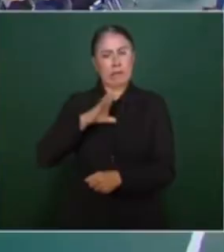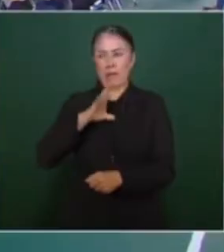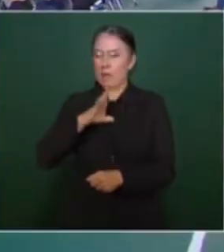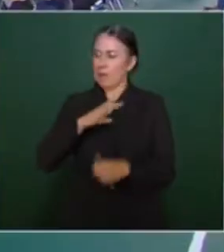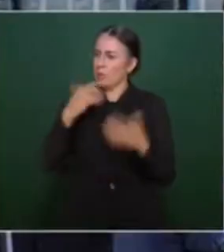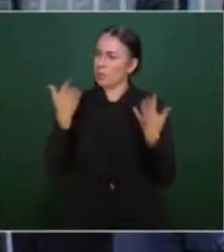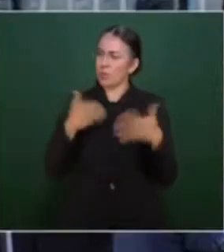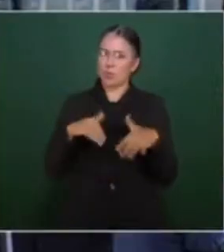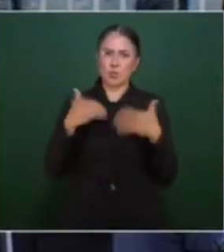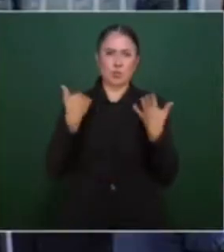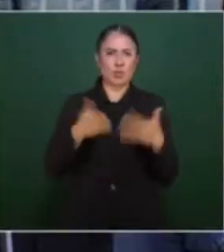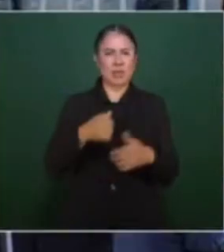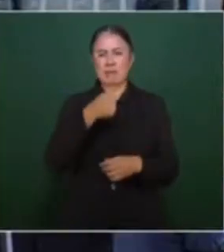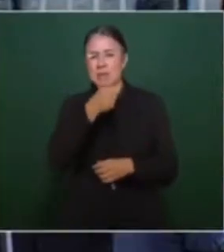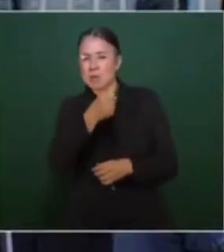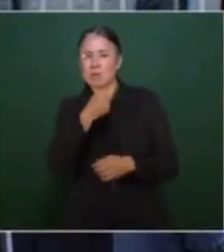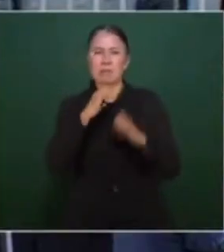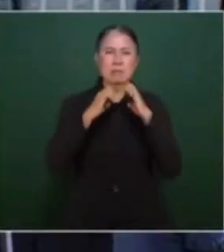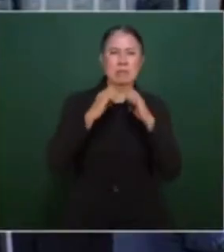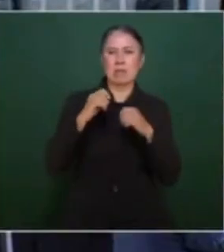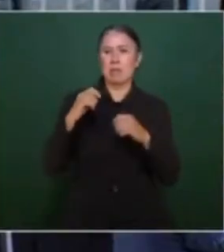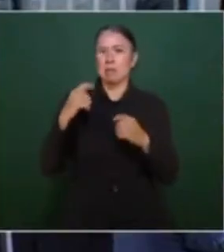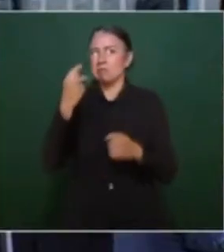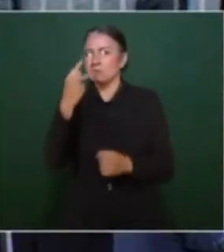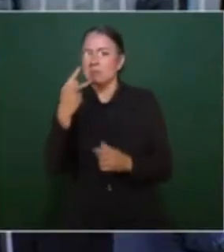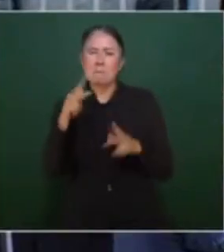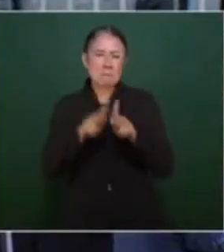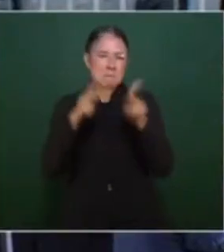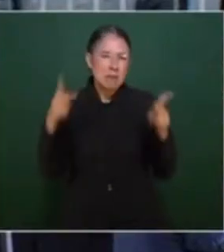Barbosa. También hay